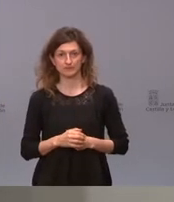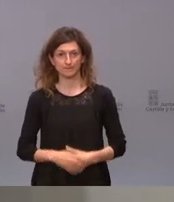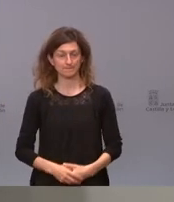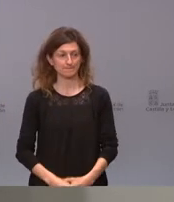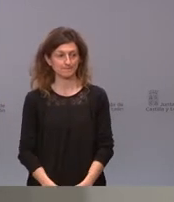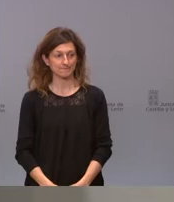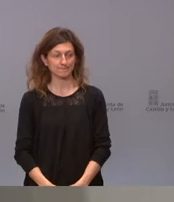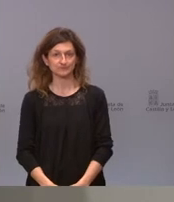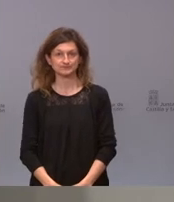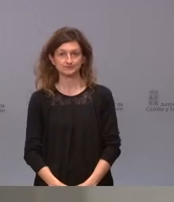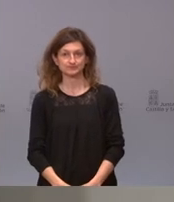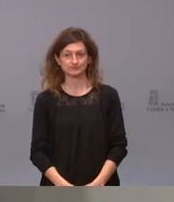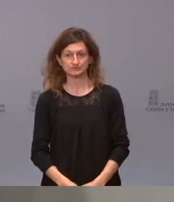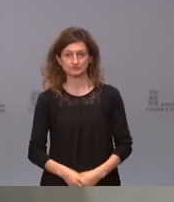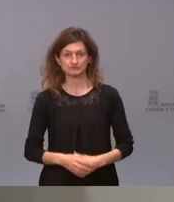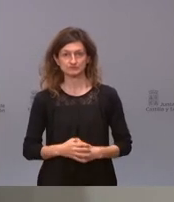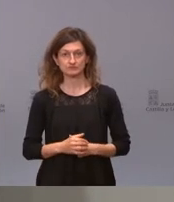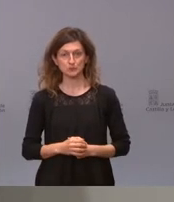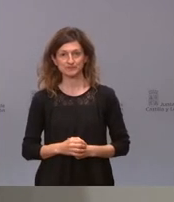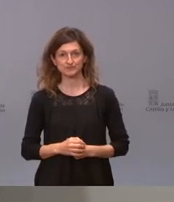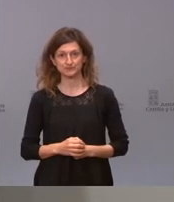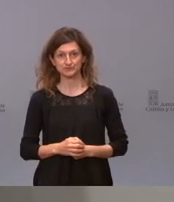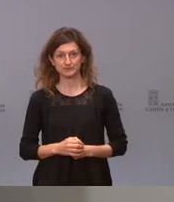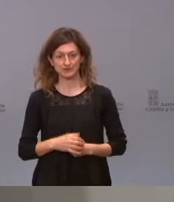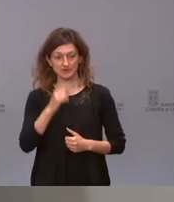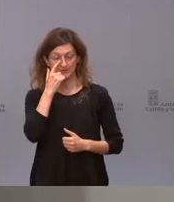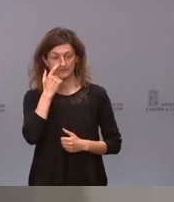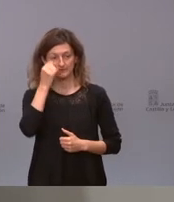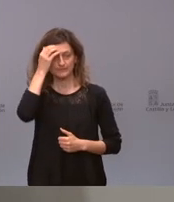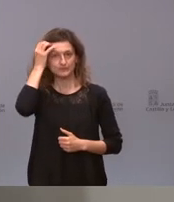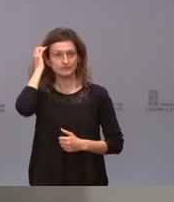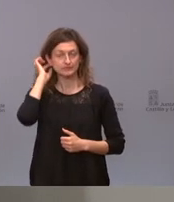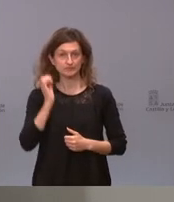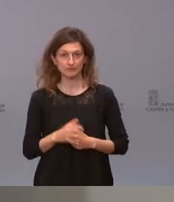es decir es evidente que hemos tenido hemos tenido